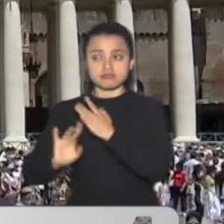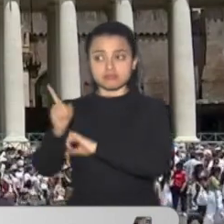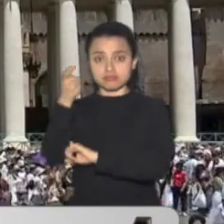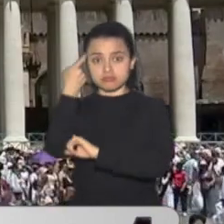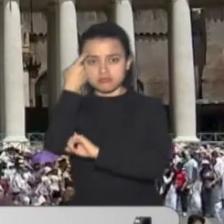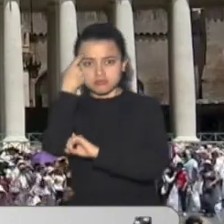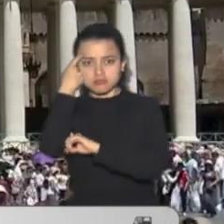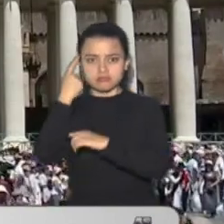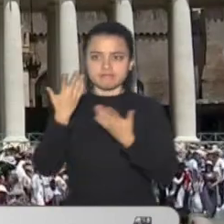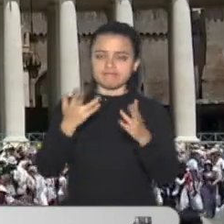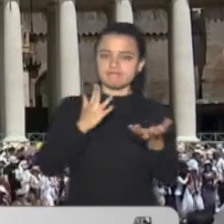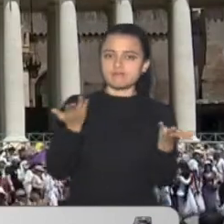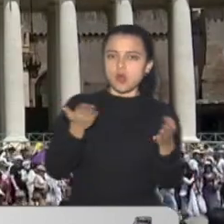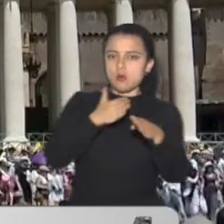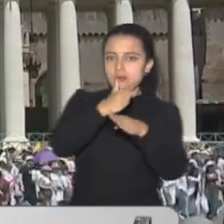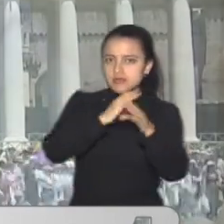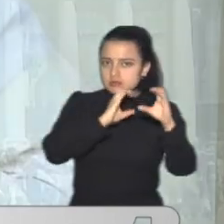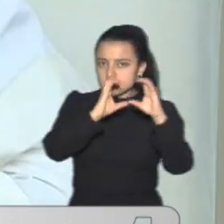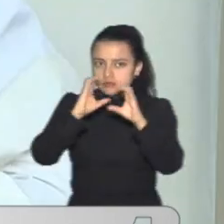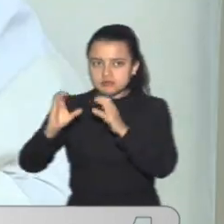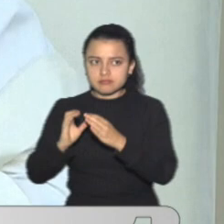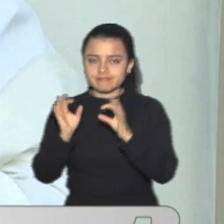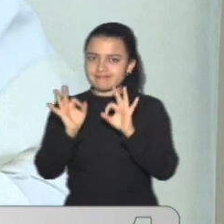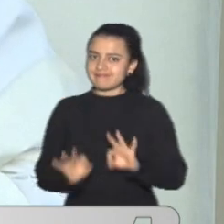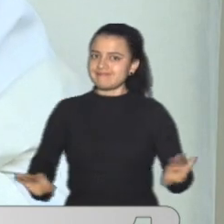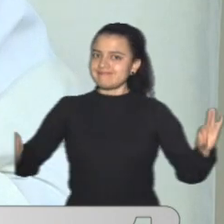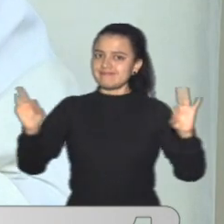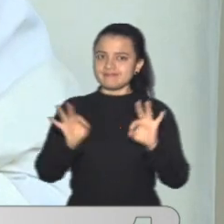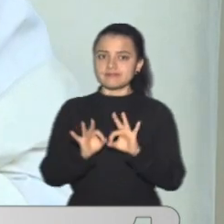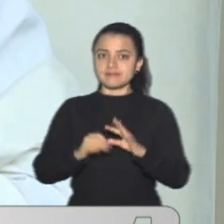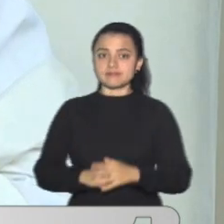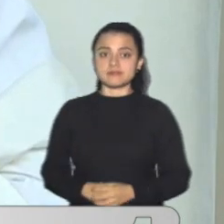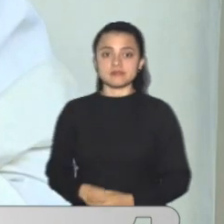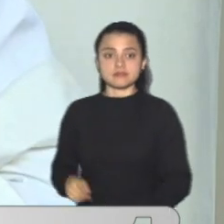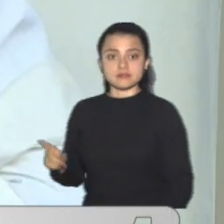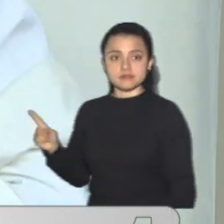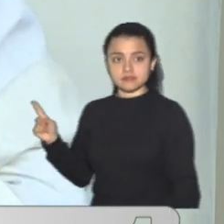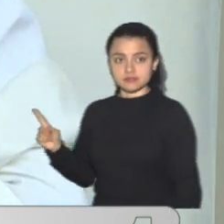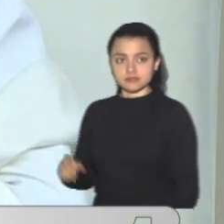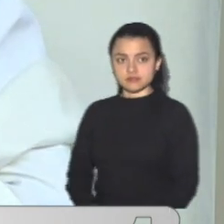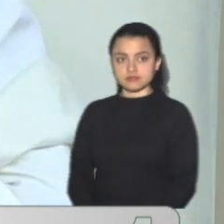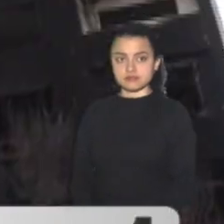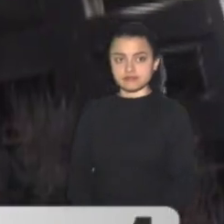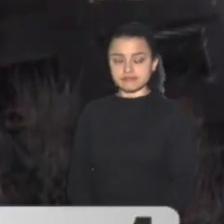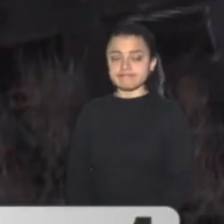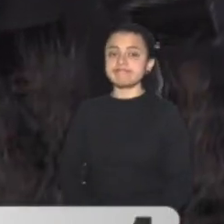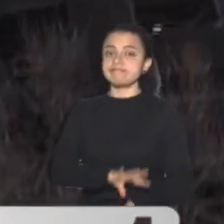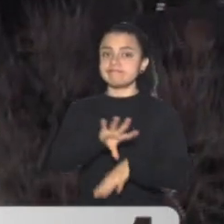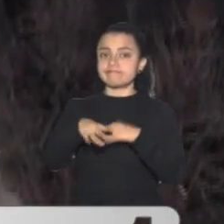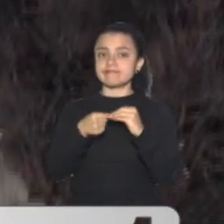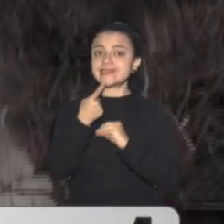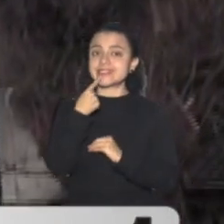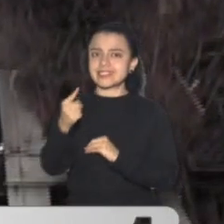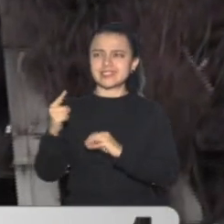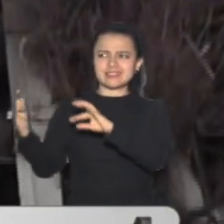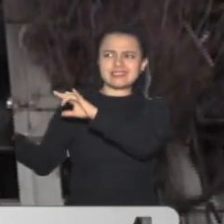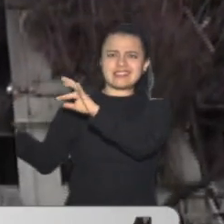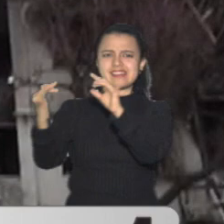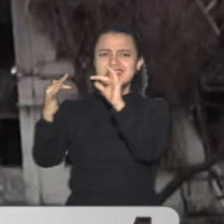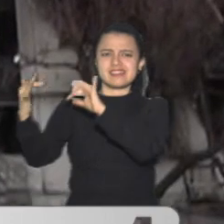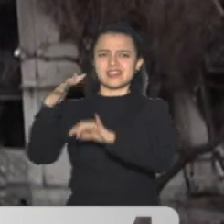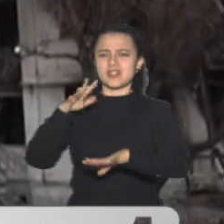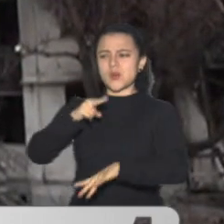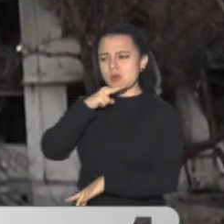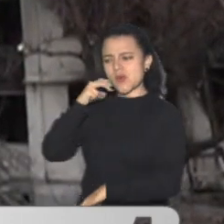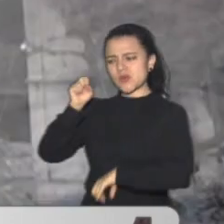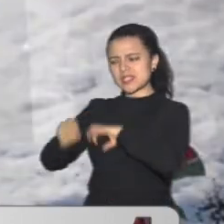relación entre los medios y el poder el sumo pontífice durante la entrevista habló de las distorsiones que vio el mundo a raíz de la invasión de rusia ucrania